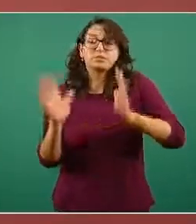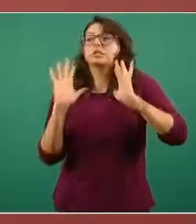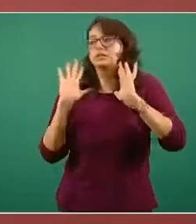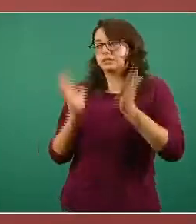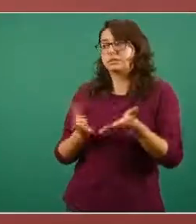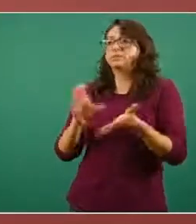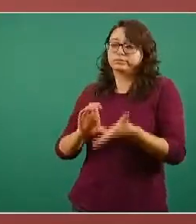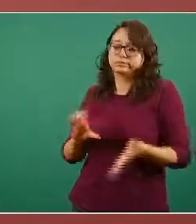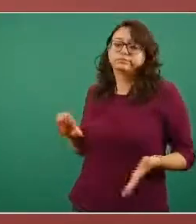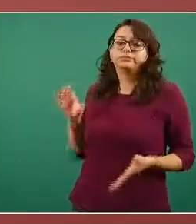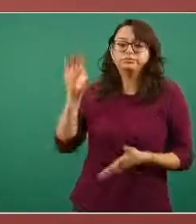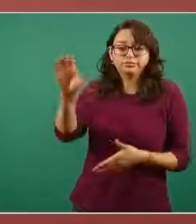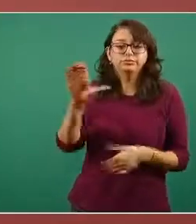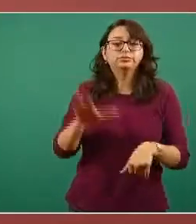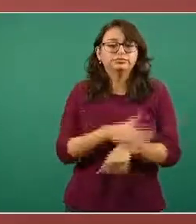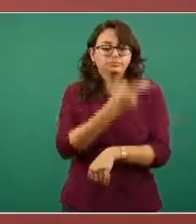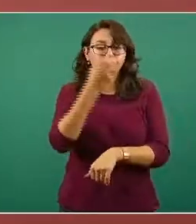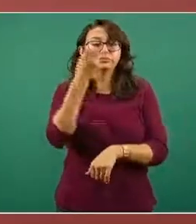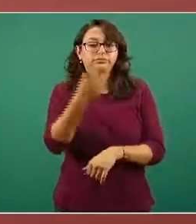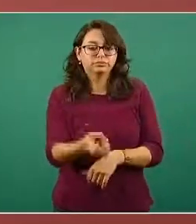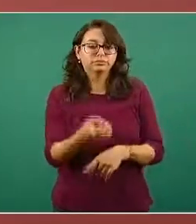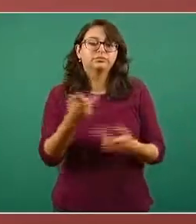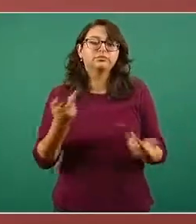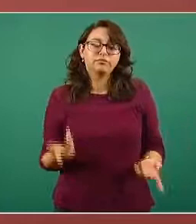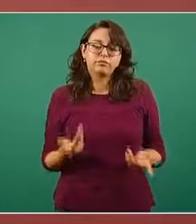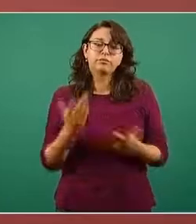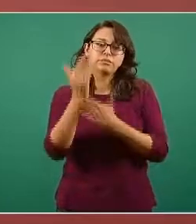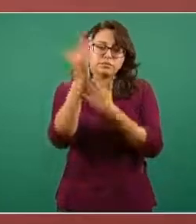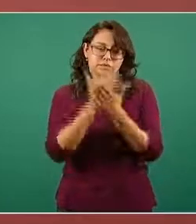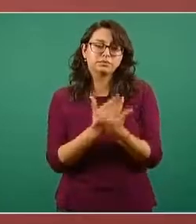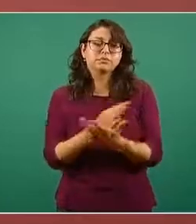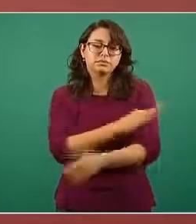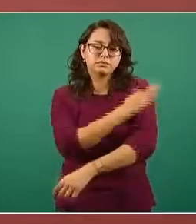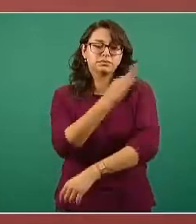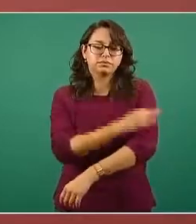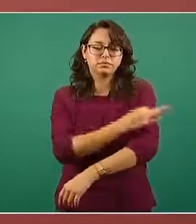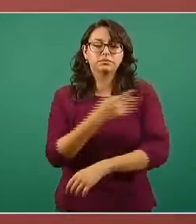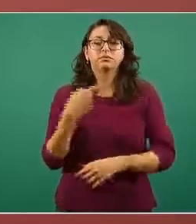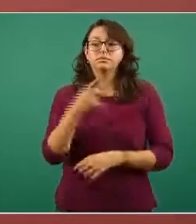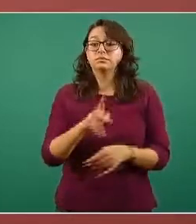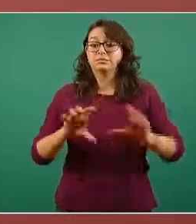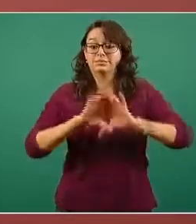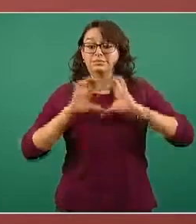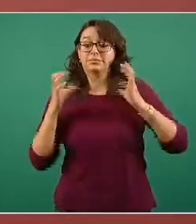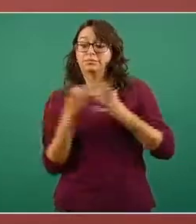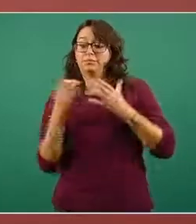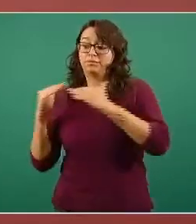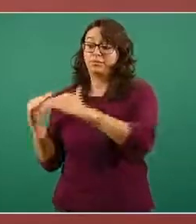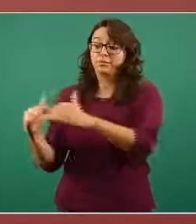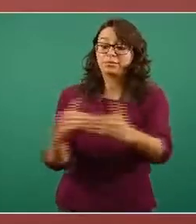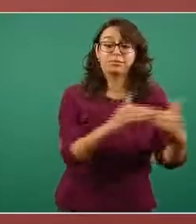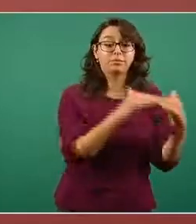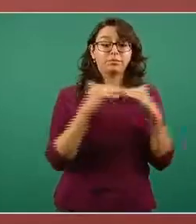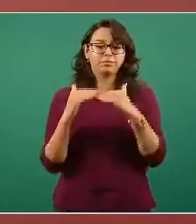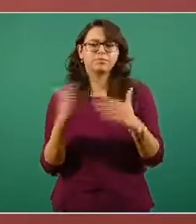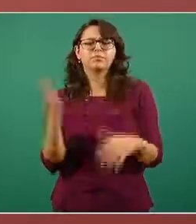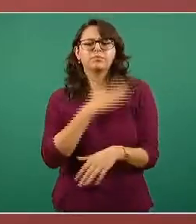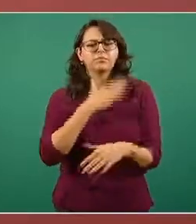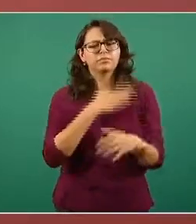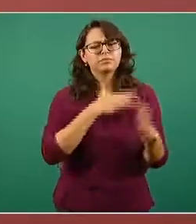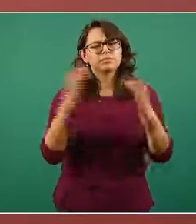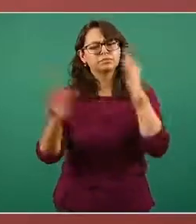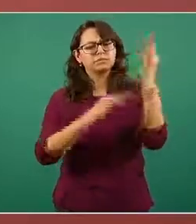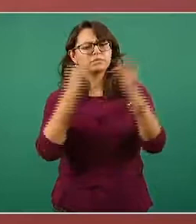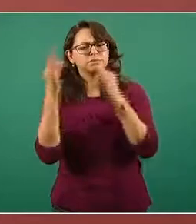lo cual vamos a tener una redistribución mundial. La noticia buena adicionalmente para México es, dado